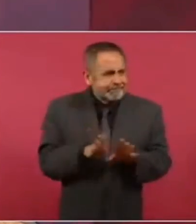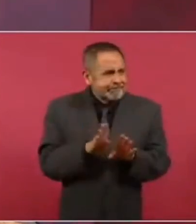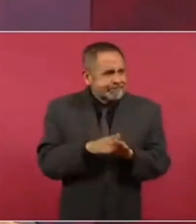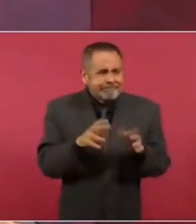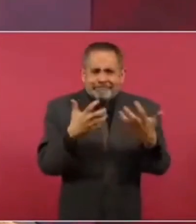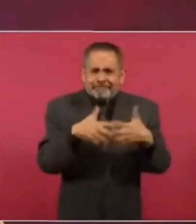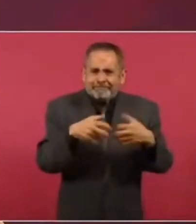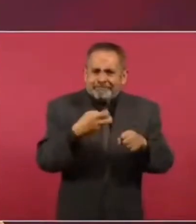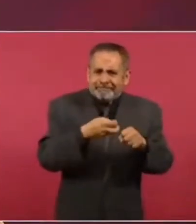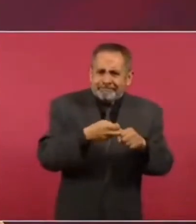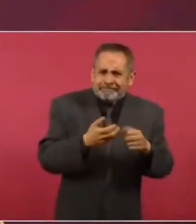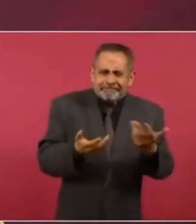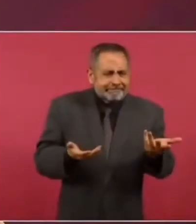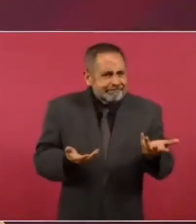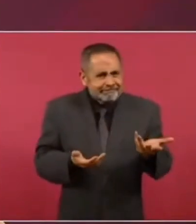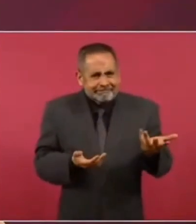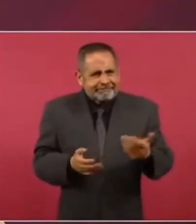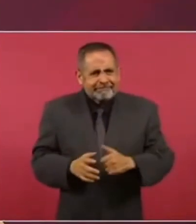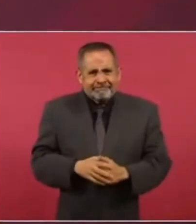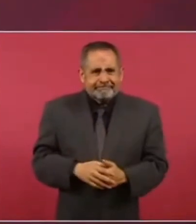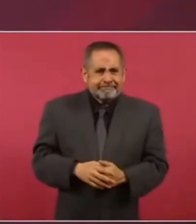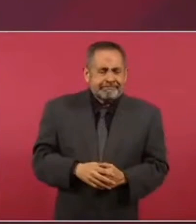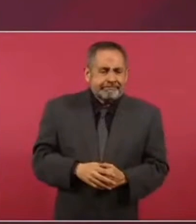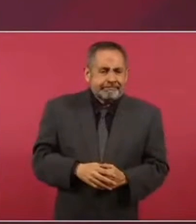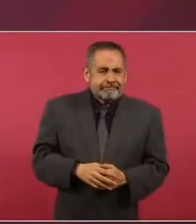solo eso,